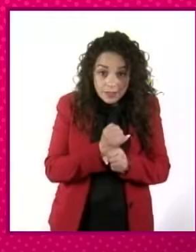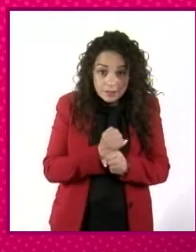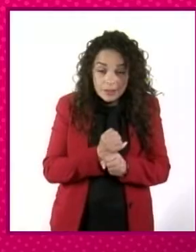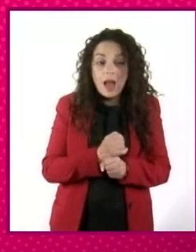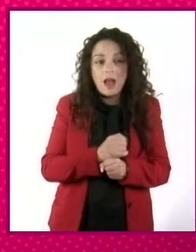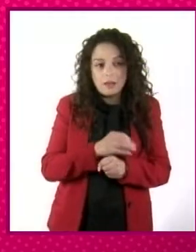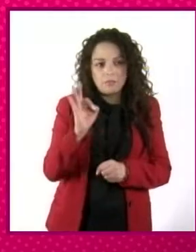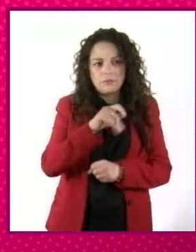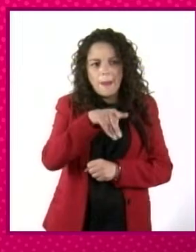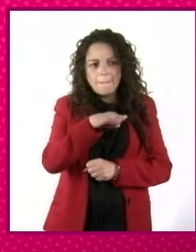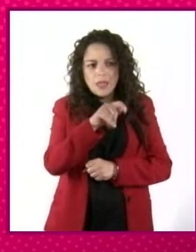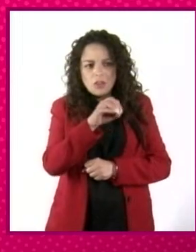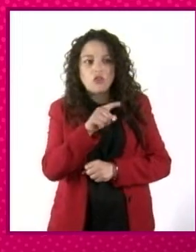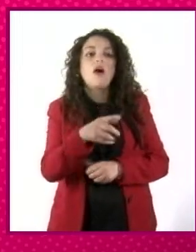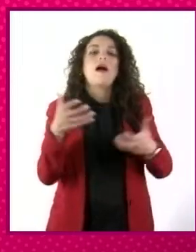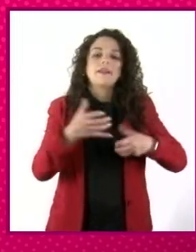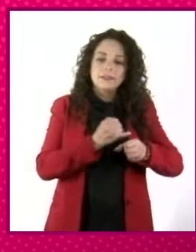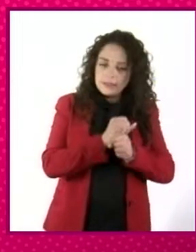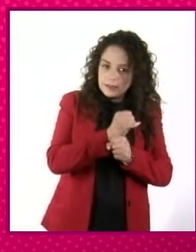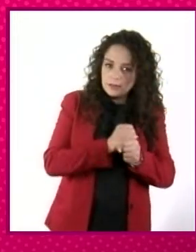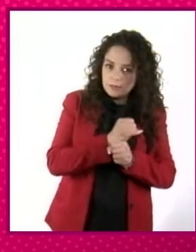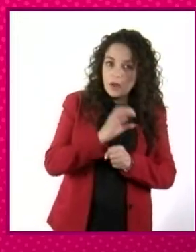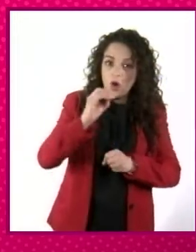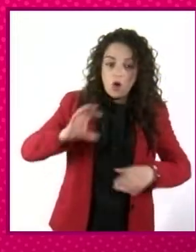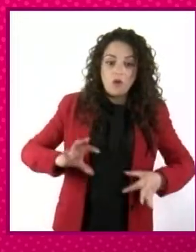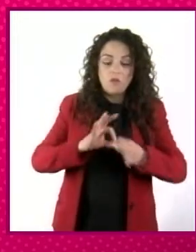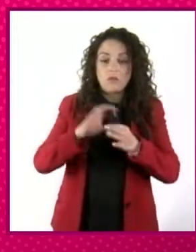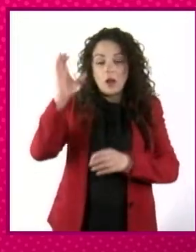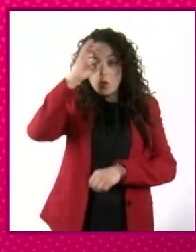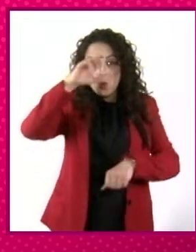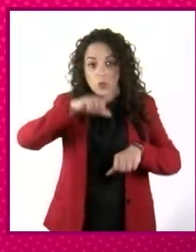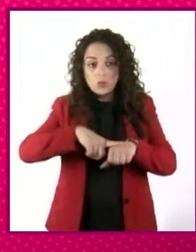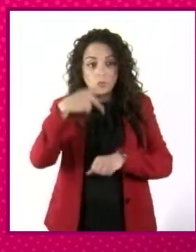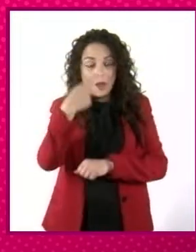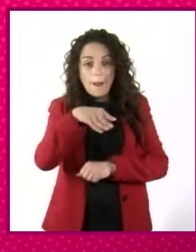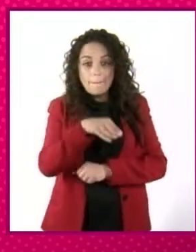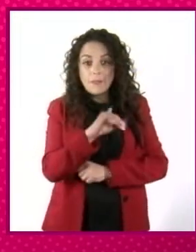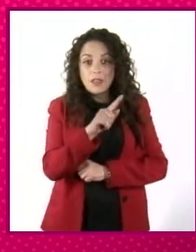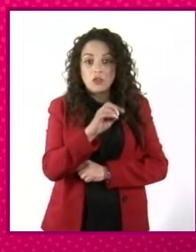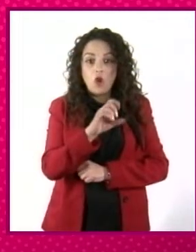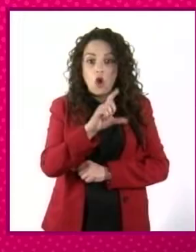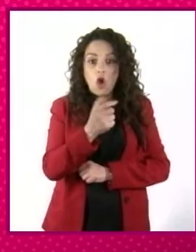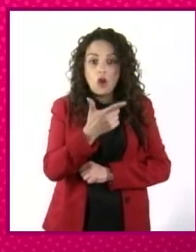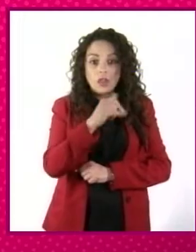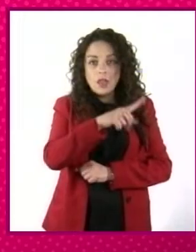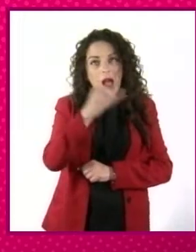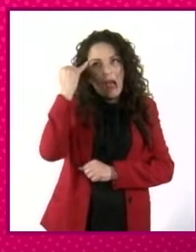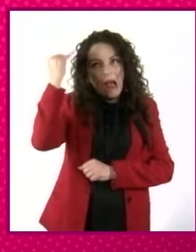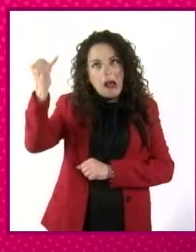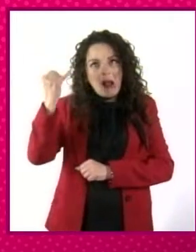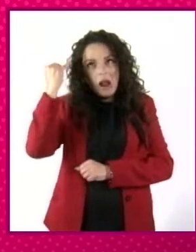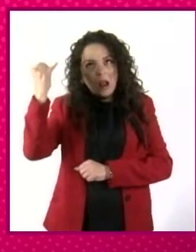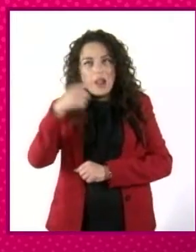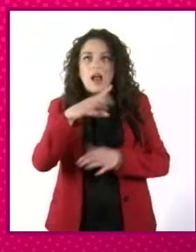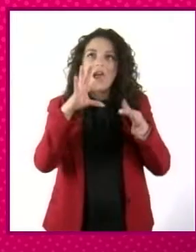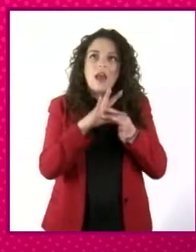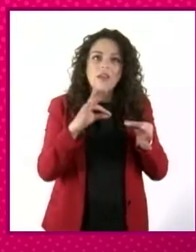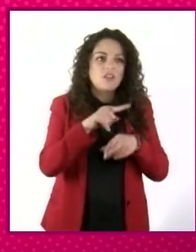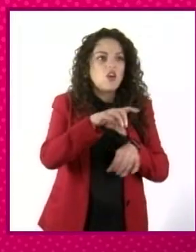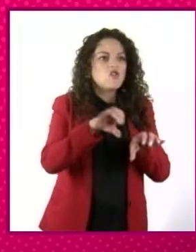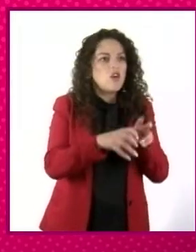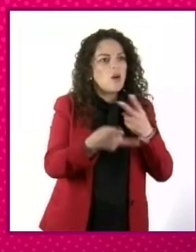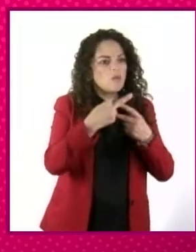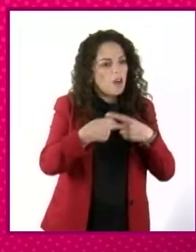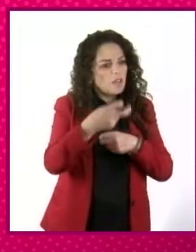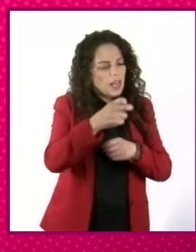es un mito, si es parte de la mitología de una cultura, de ese imaginario que explica el origen de estas comunidades, o